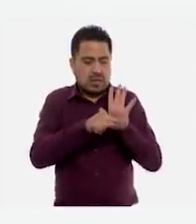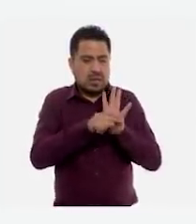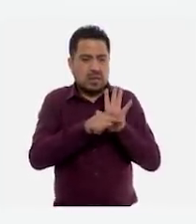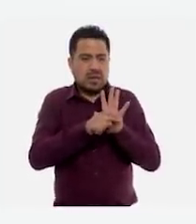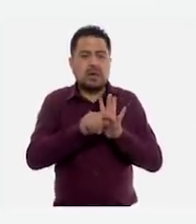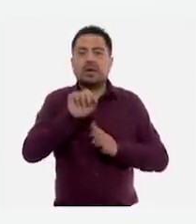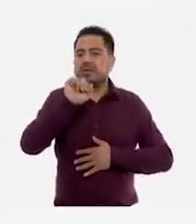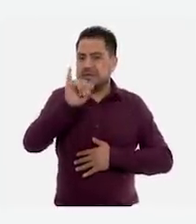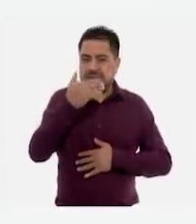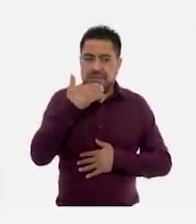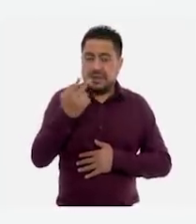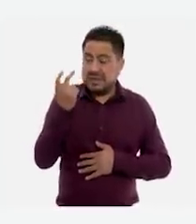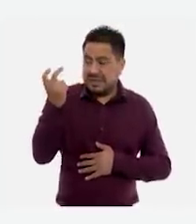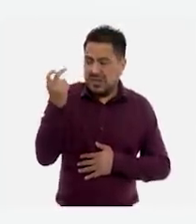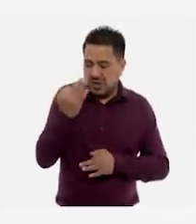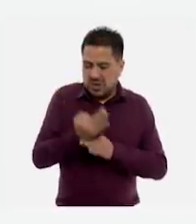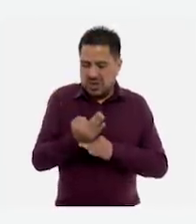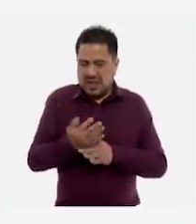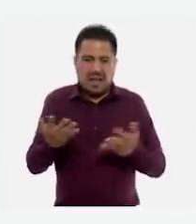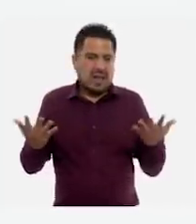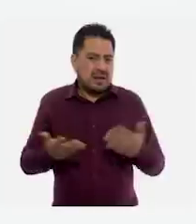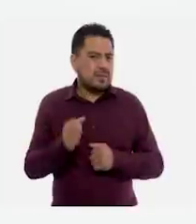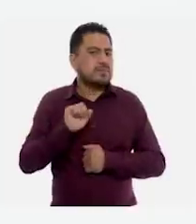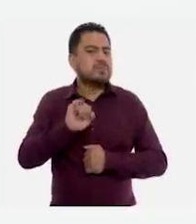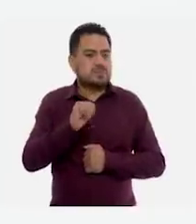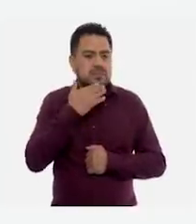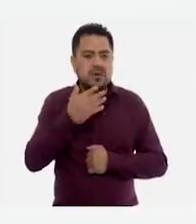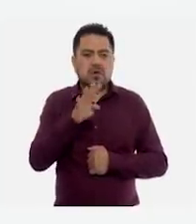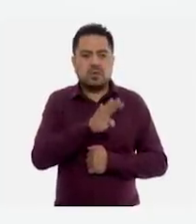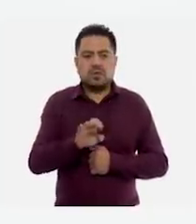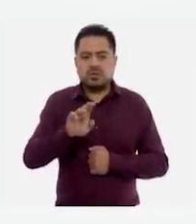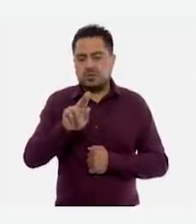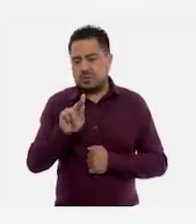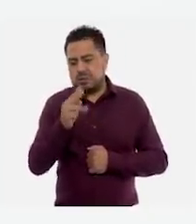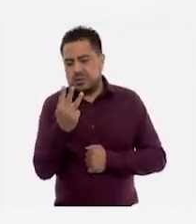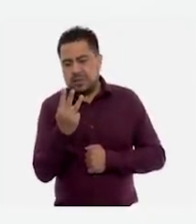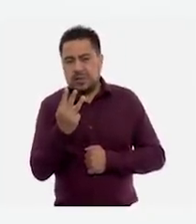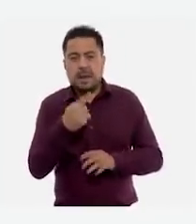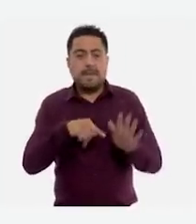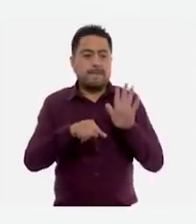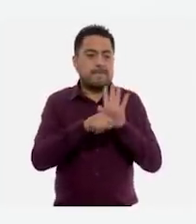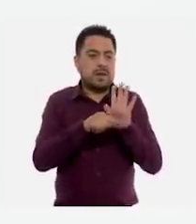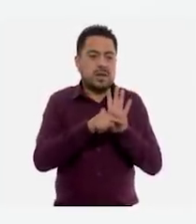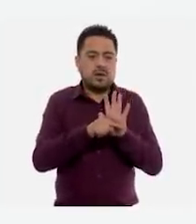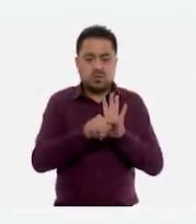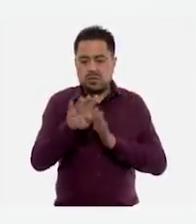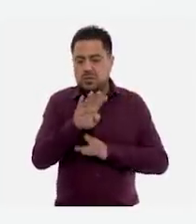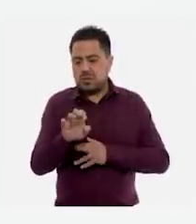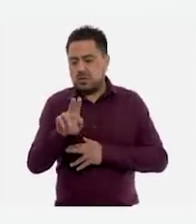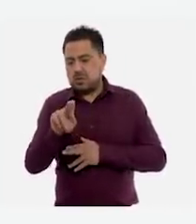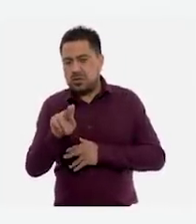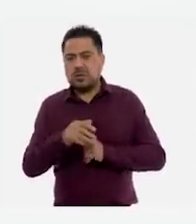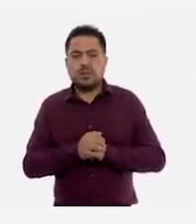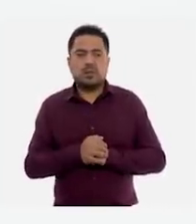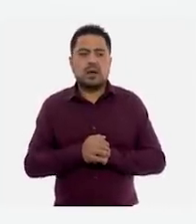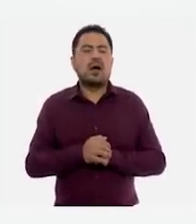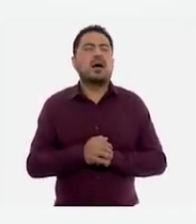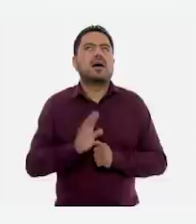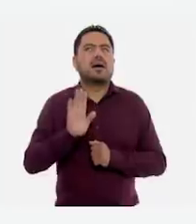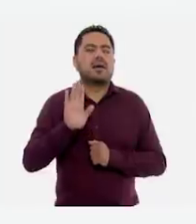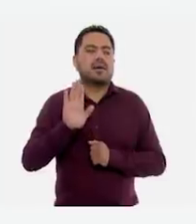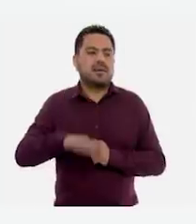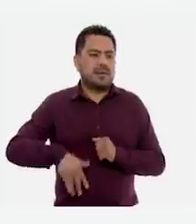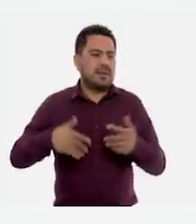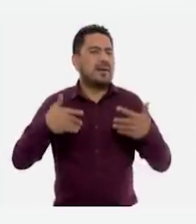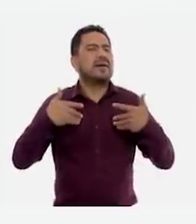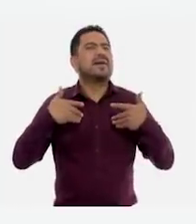Aquí la tenemos, que fue lo que hicimos. Que fue lo que hicimos, 483 menos 480. ¡Ah!